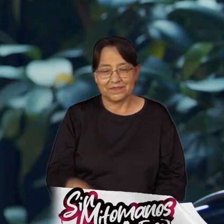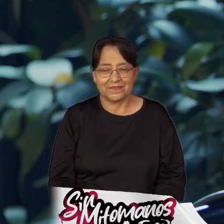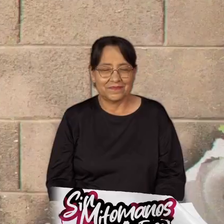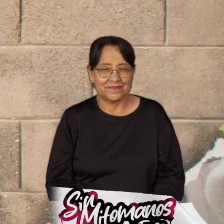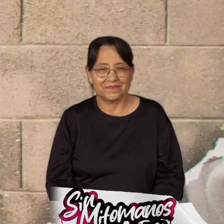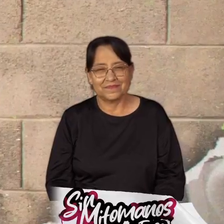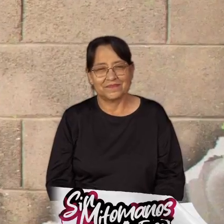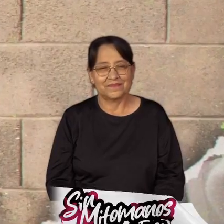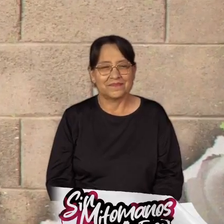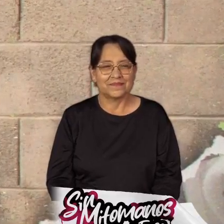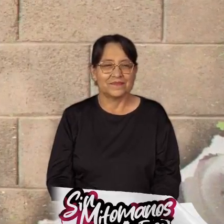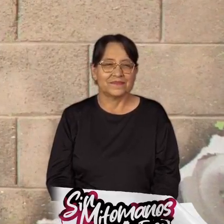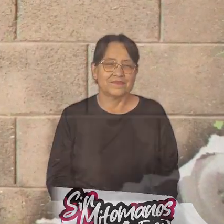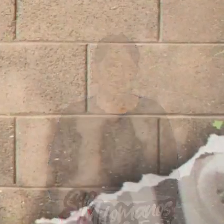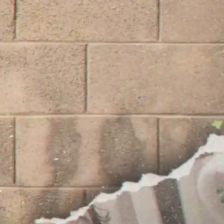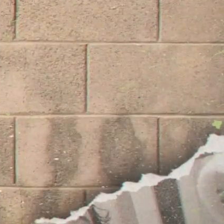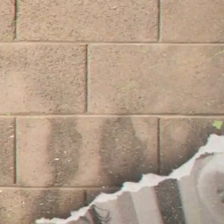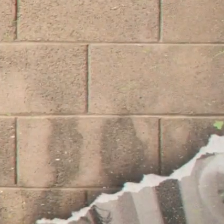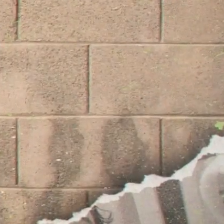sección.